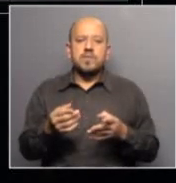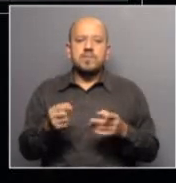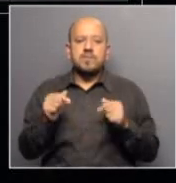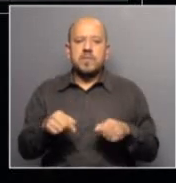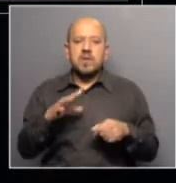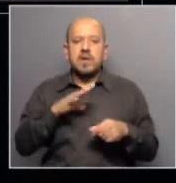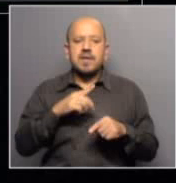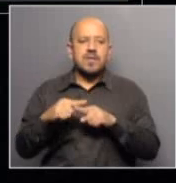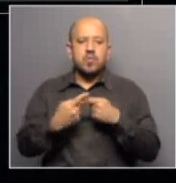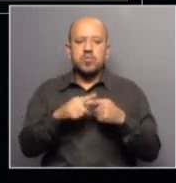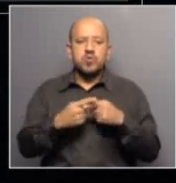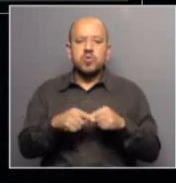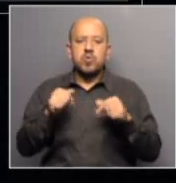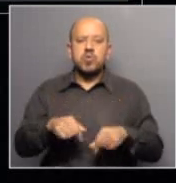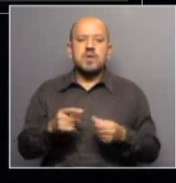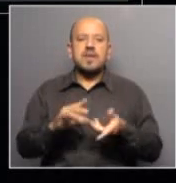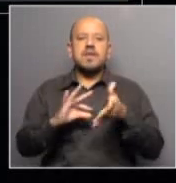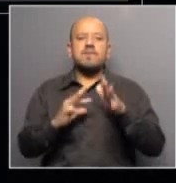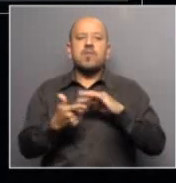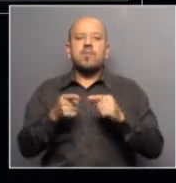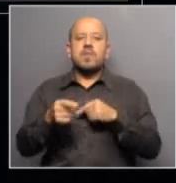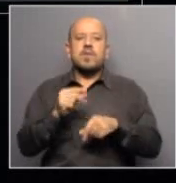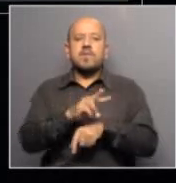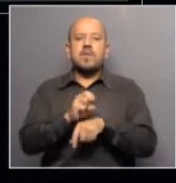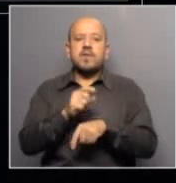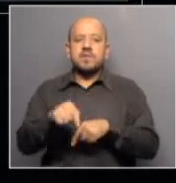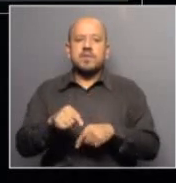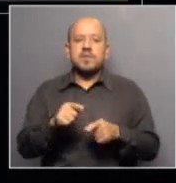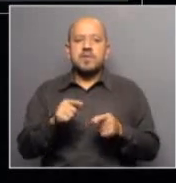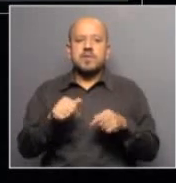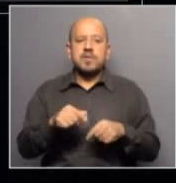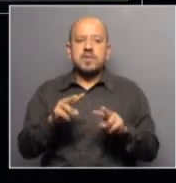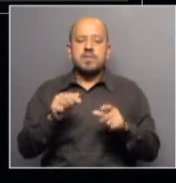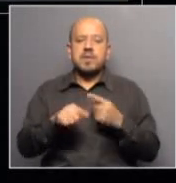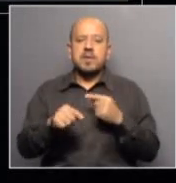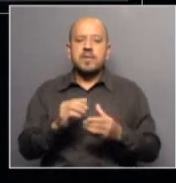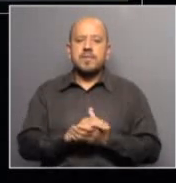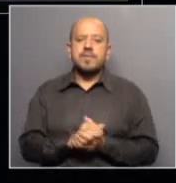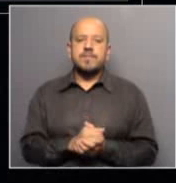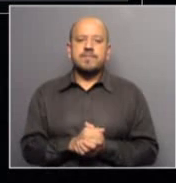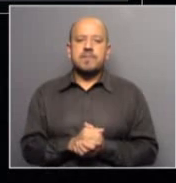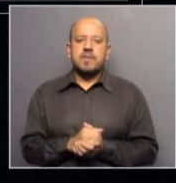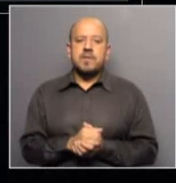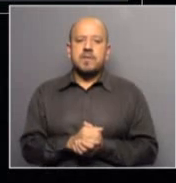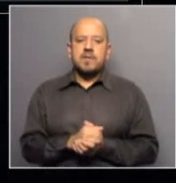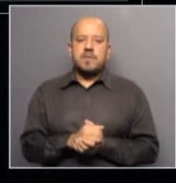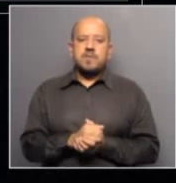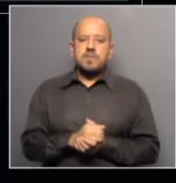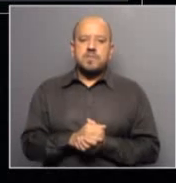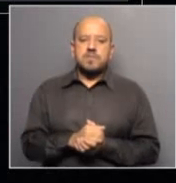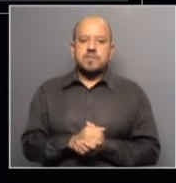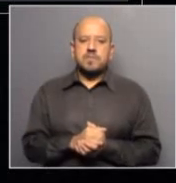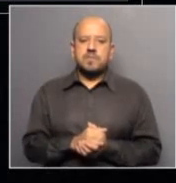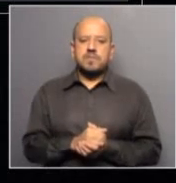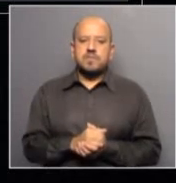lo que está en discusión hoy por hoy es la forma de fiscalizar esta regulación del mercado del cannabis. Claro.